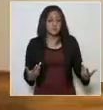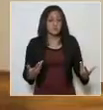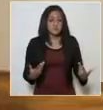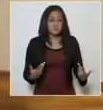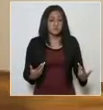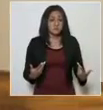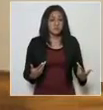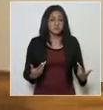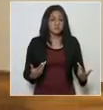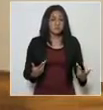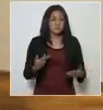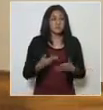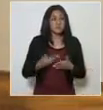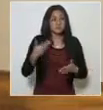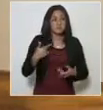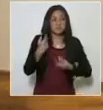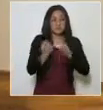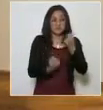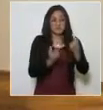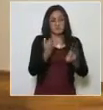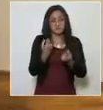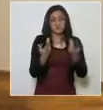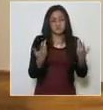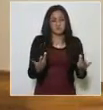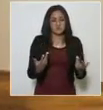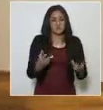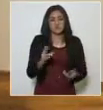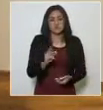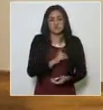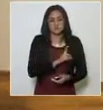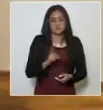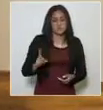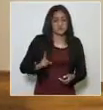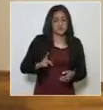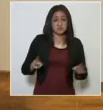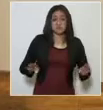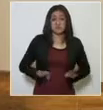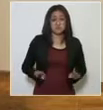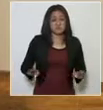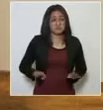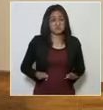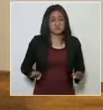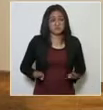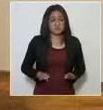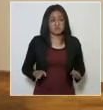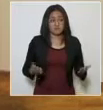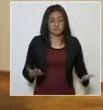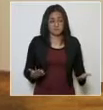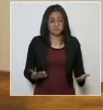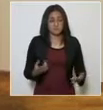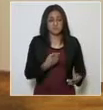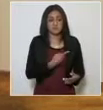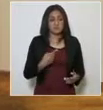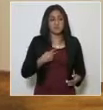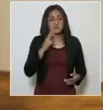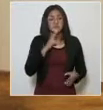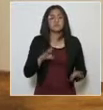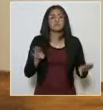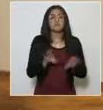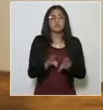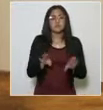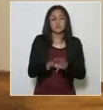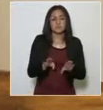algunas antes que otras, no debe caracterizar ni debe de verse